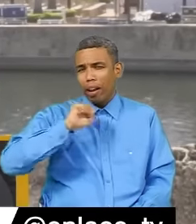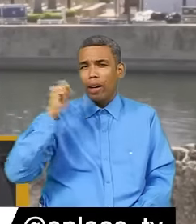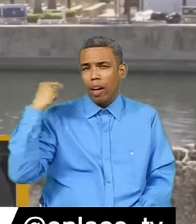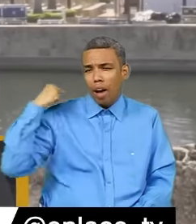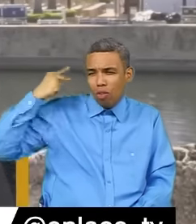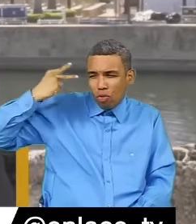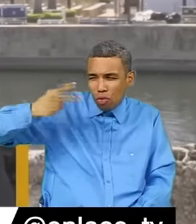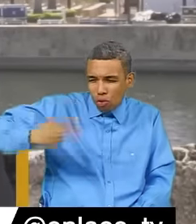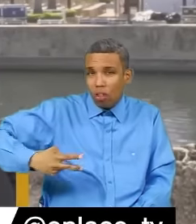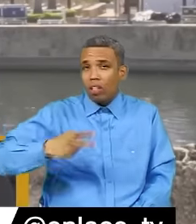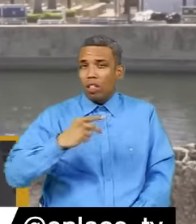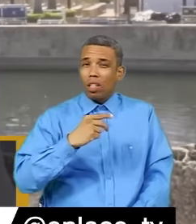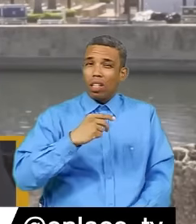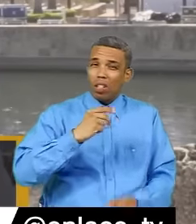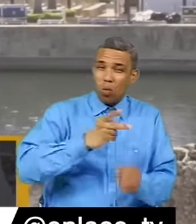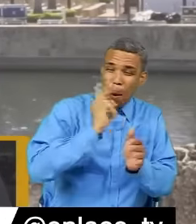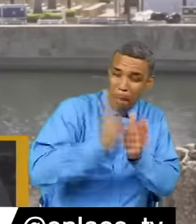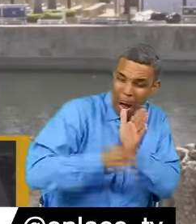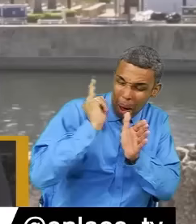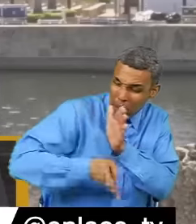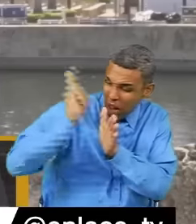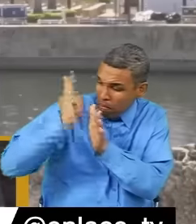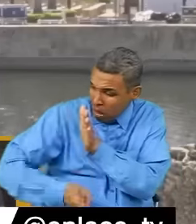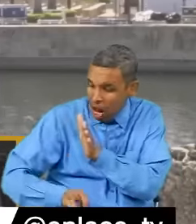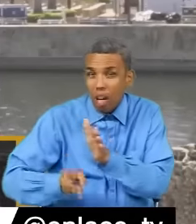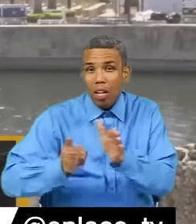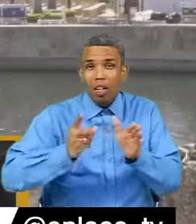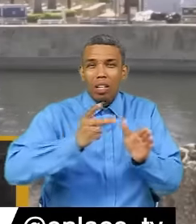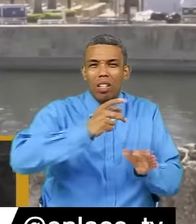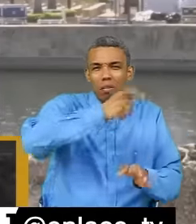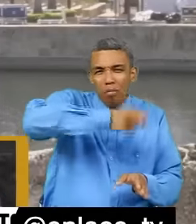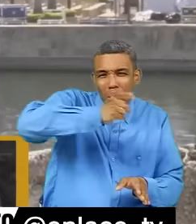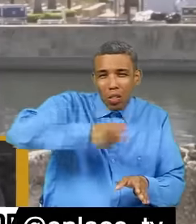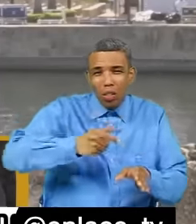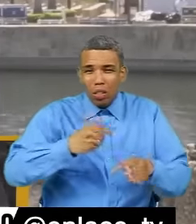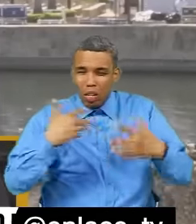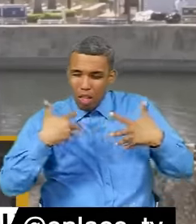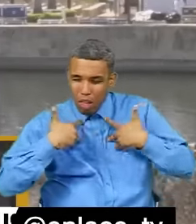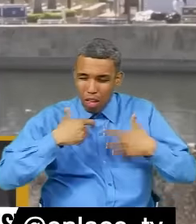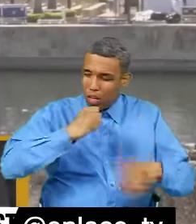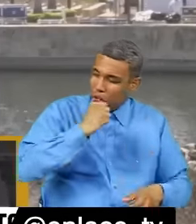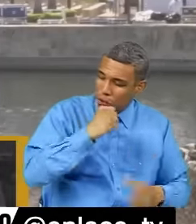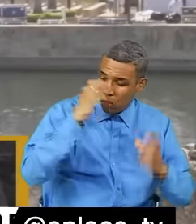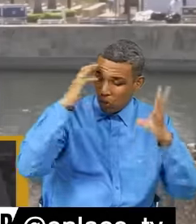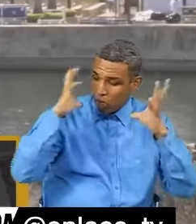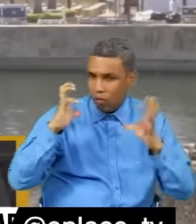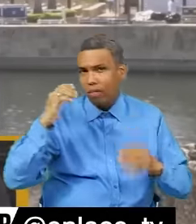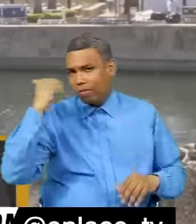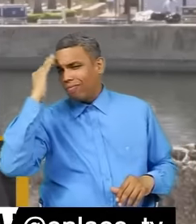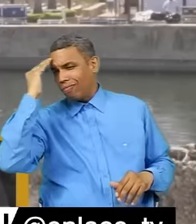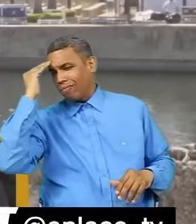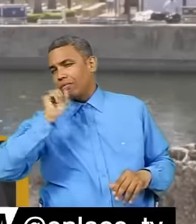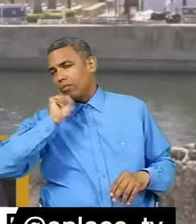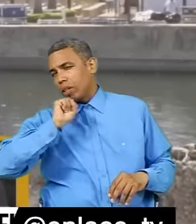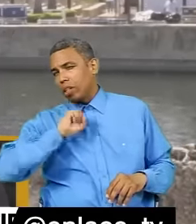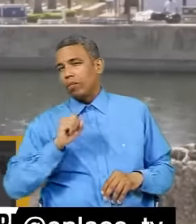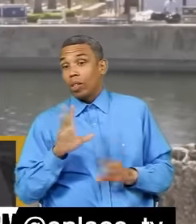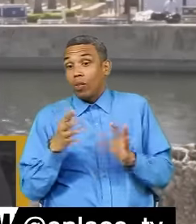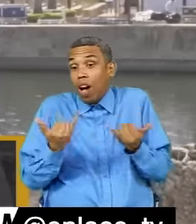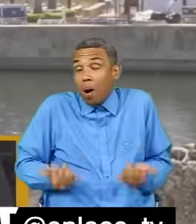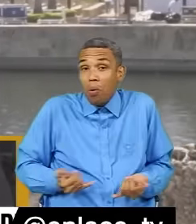sido el dolor, el desplazamiento, las víctimas, el dolor, y por eso sabemos que parar una guerra a través del diálogo es una buena noticia para